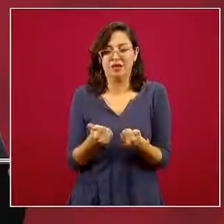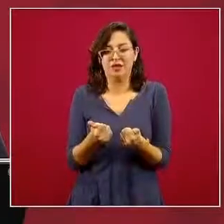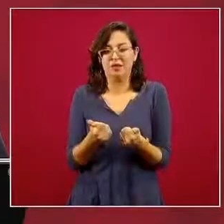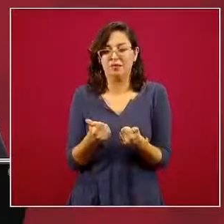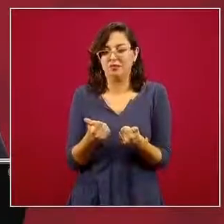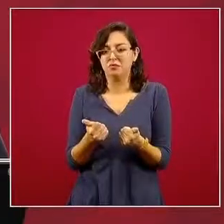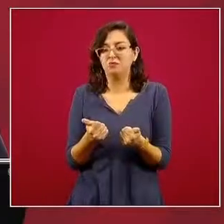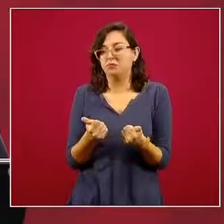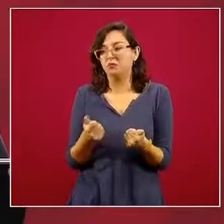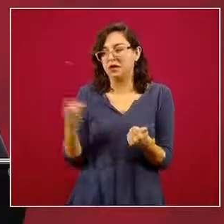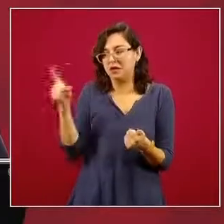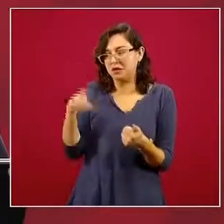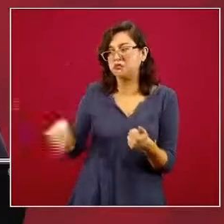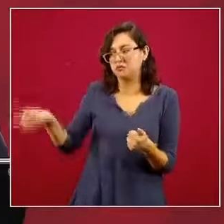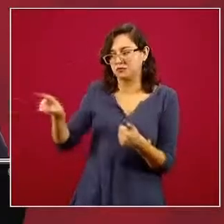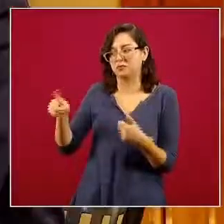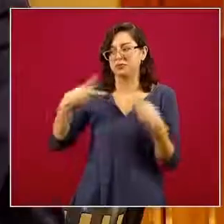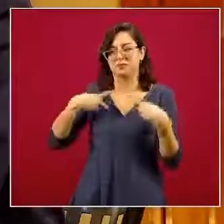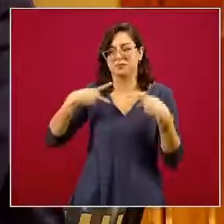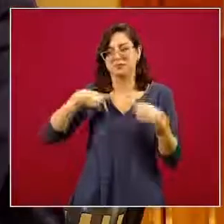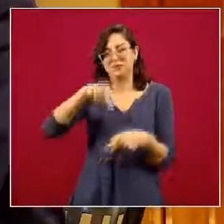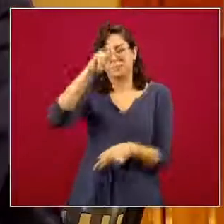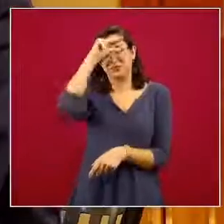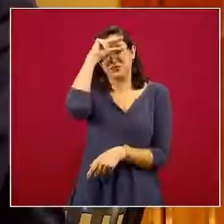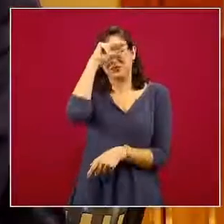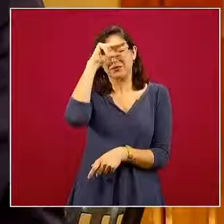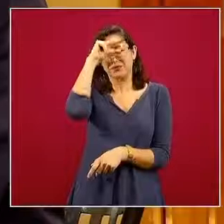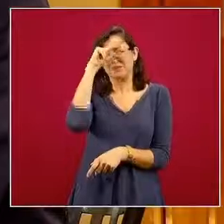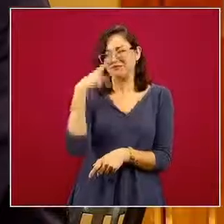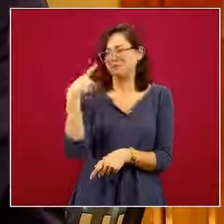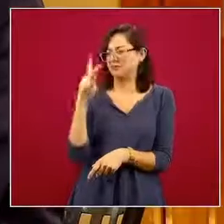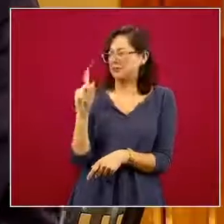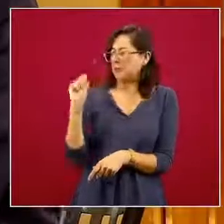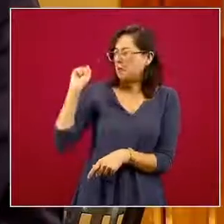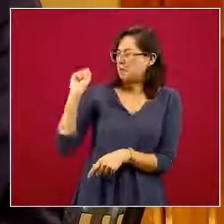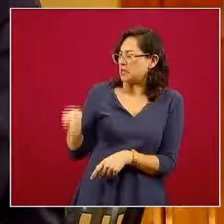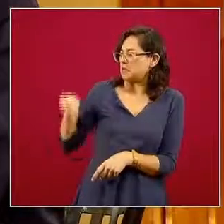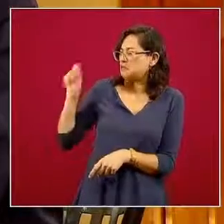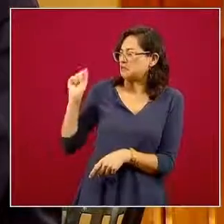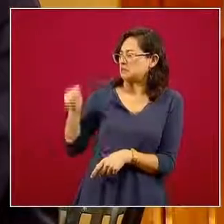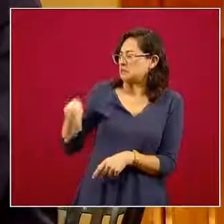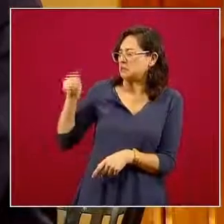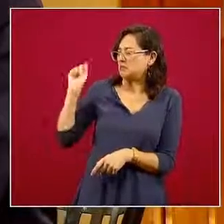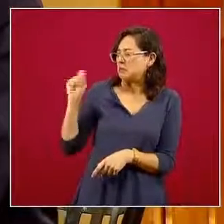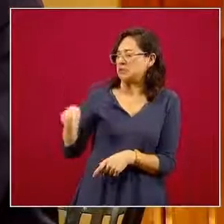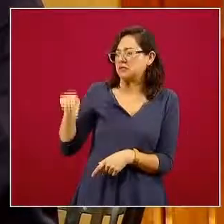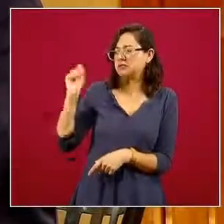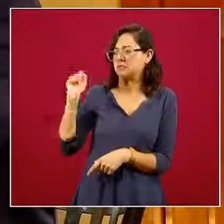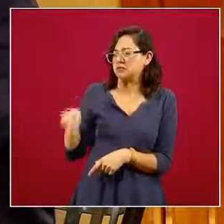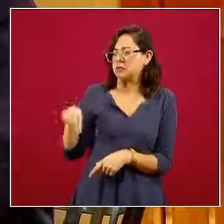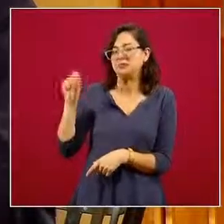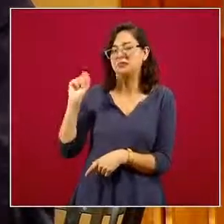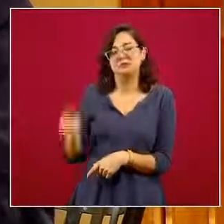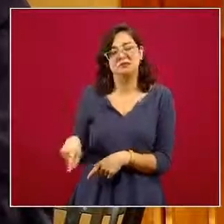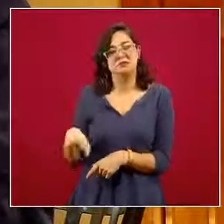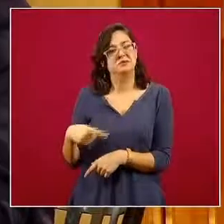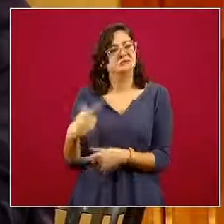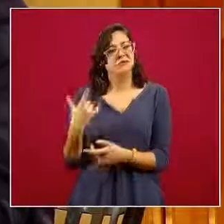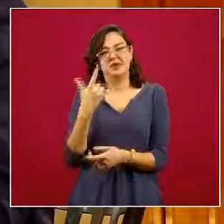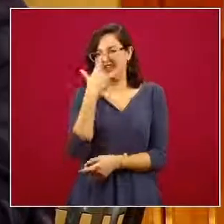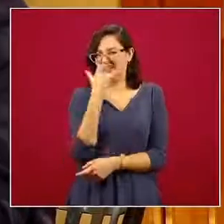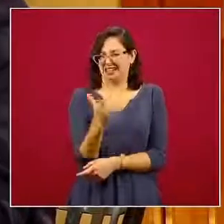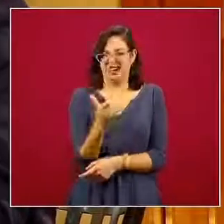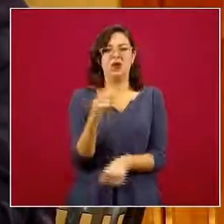asumo que son gente inteligente, por supuesto, que repitan y repitan y repitan la misma cosa cuando México